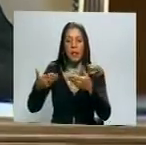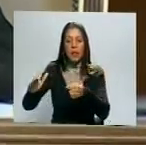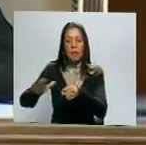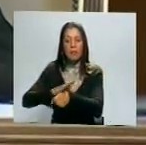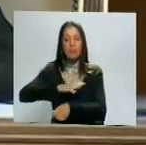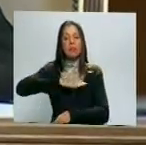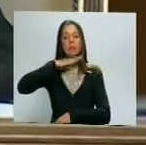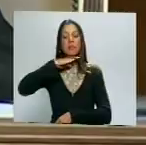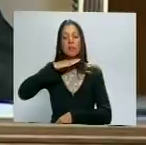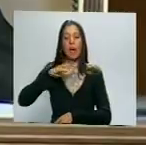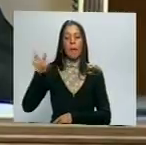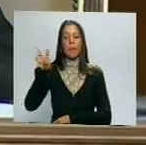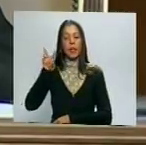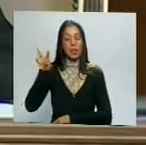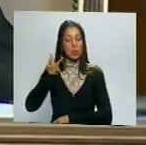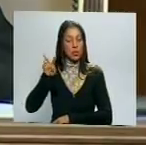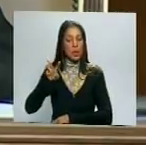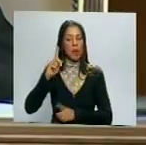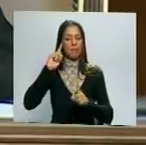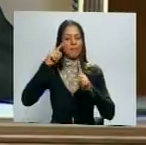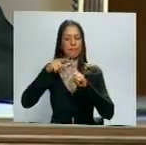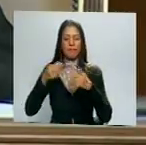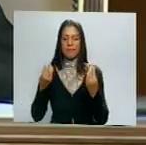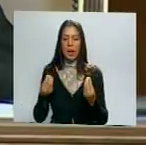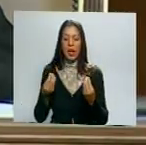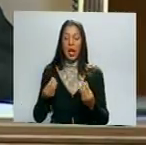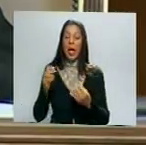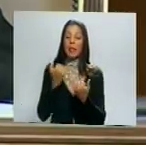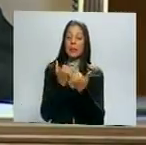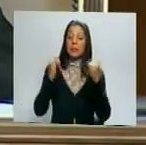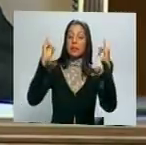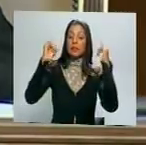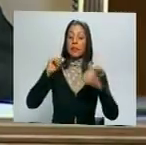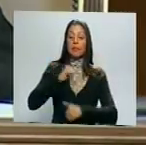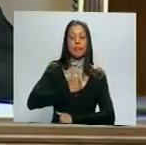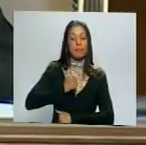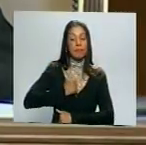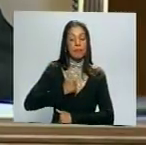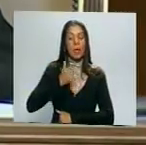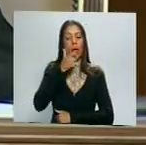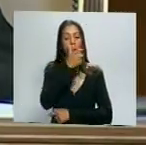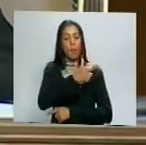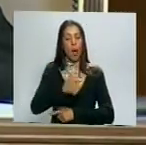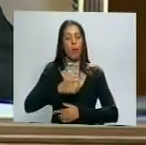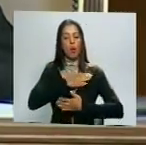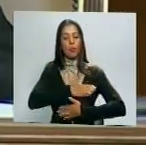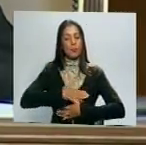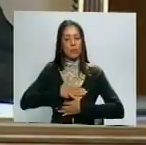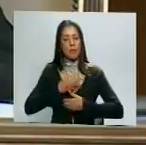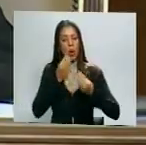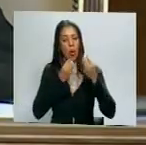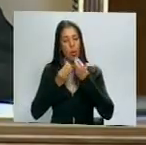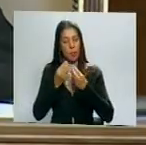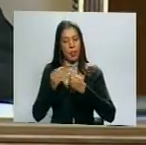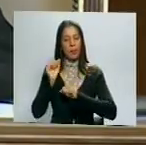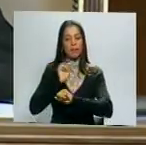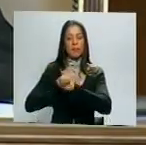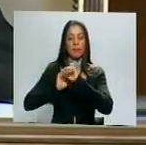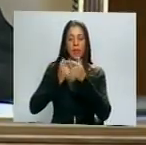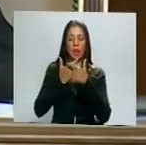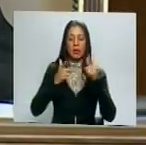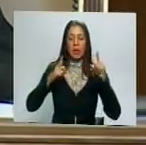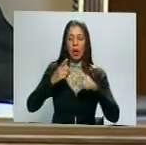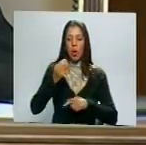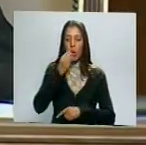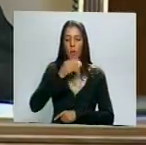los alimentos y productos a fin de garantizar la independencia, el bienestar social del pueblo, la seguridad y soberanía